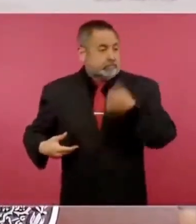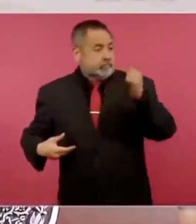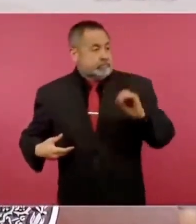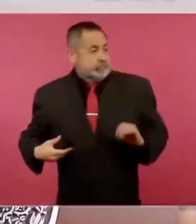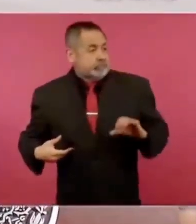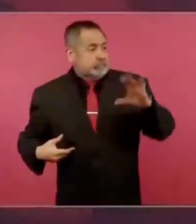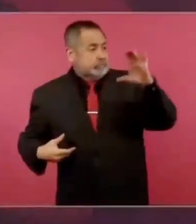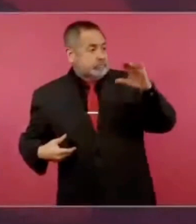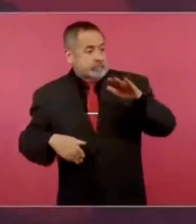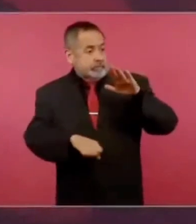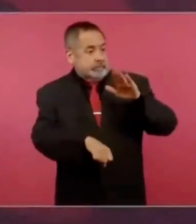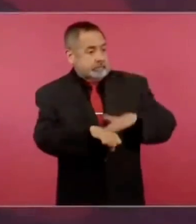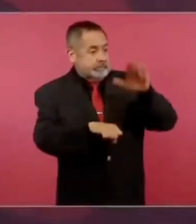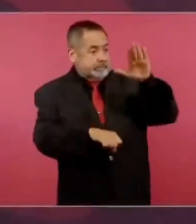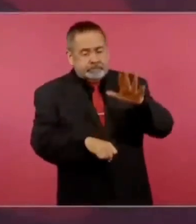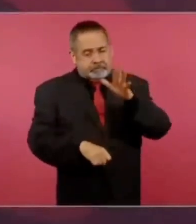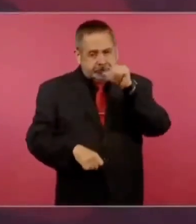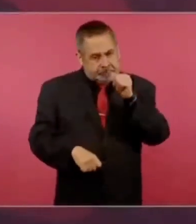que el presidente.